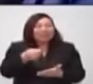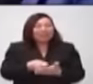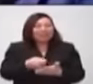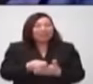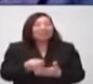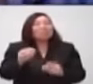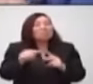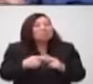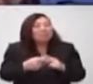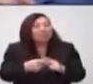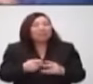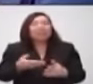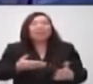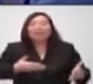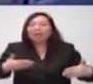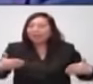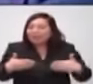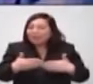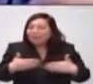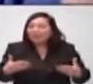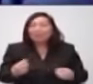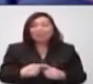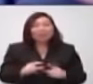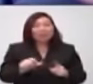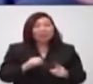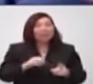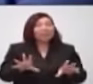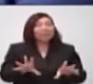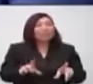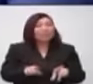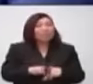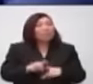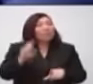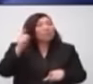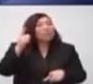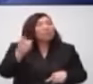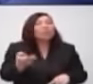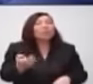el mantenimiento y señalización de las vías. Y también quisiera saber cuál será el futuro de MAPE.